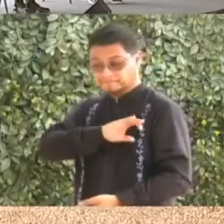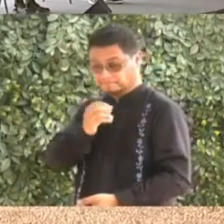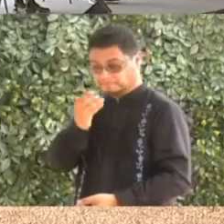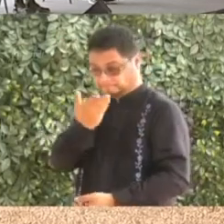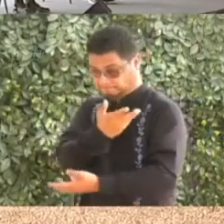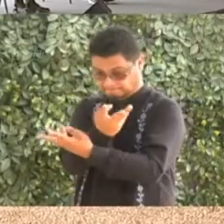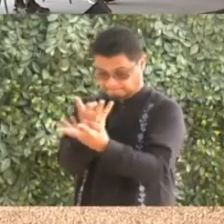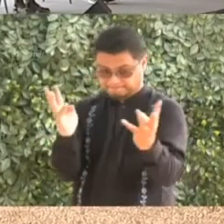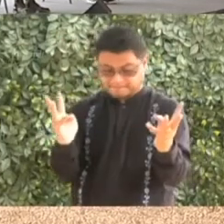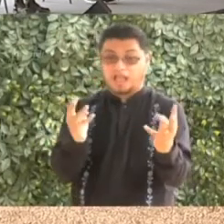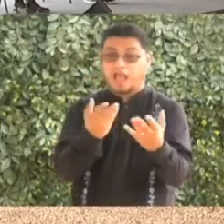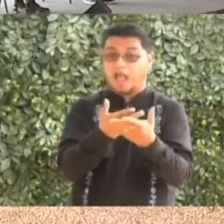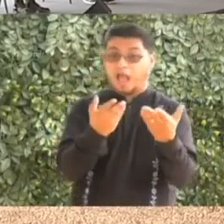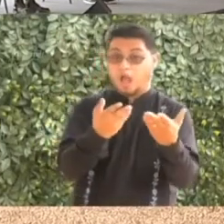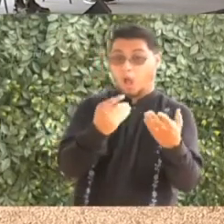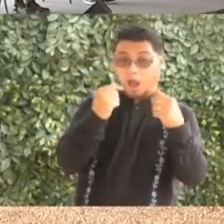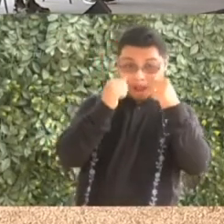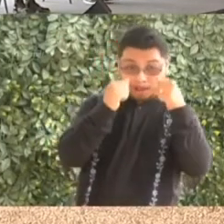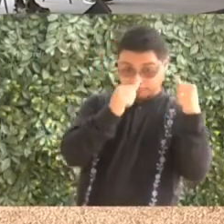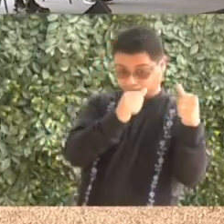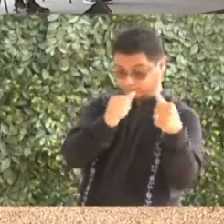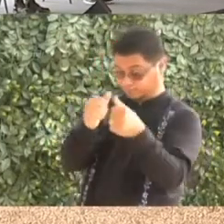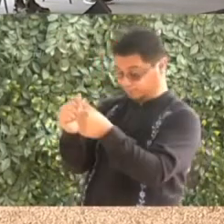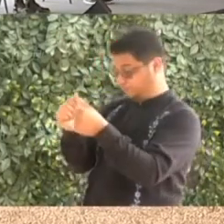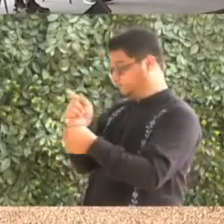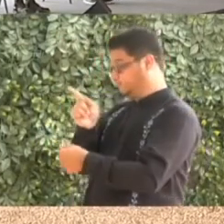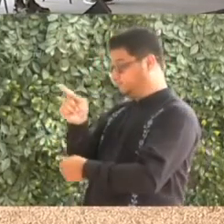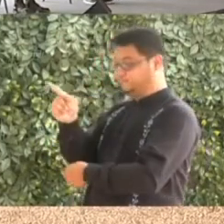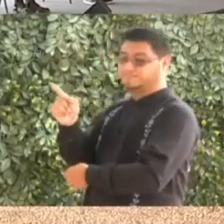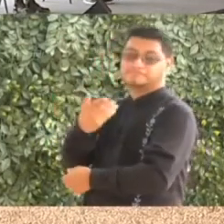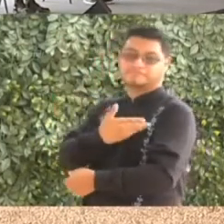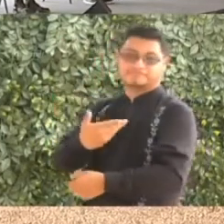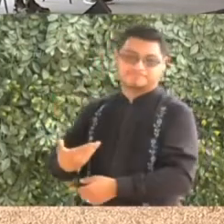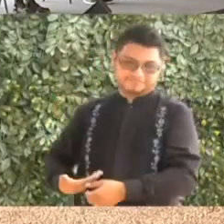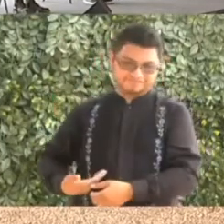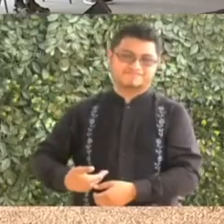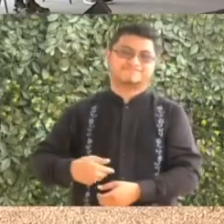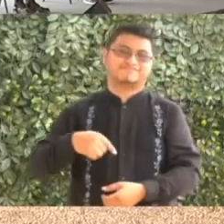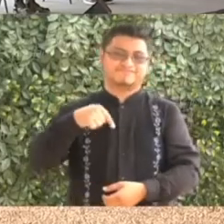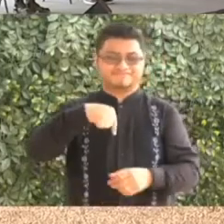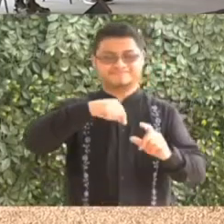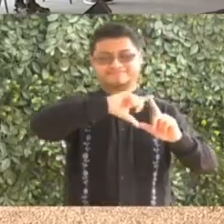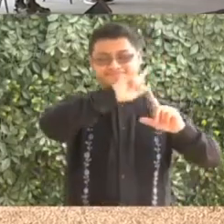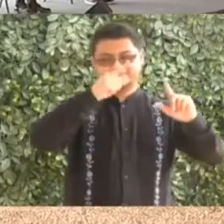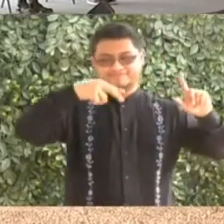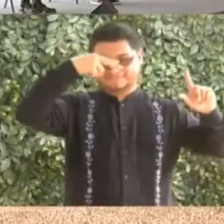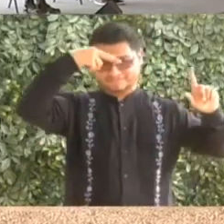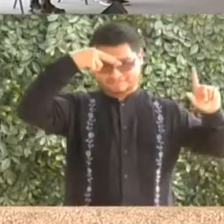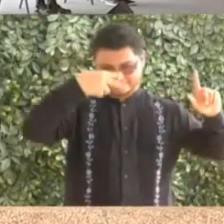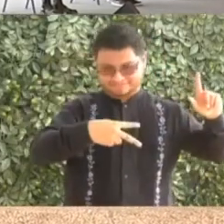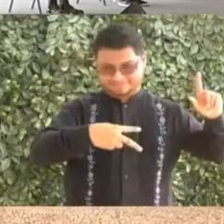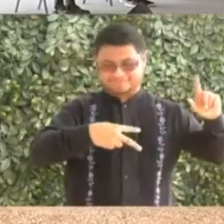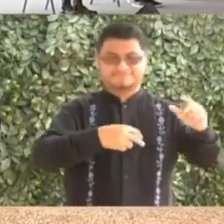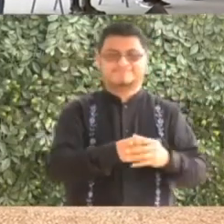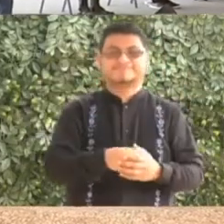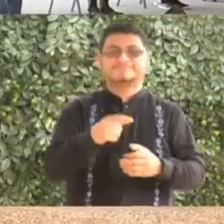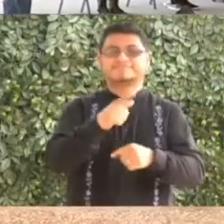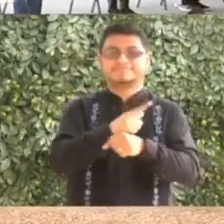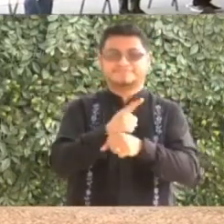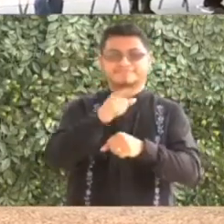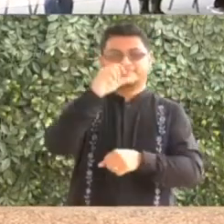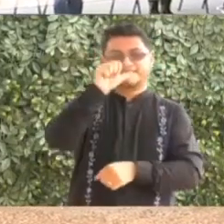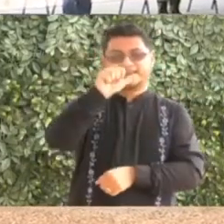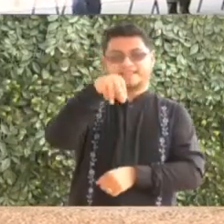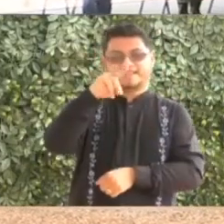Escuchemos el mensaje que nos dirige el presidente constitucional de los Estados Unidos Mexicanos, licenciado